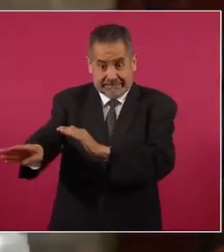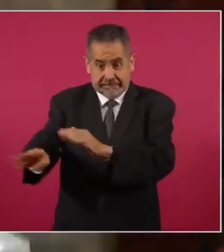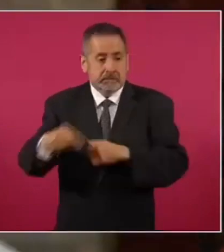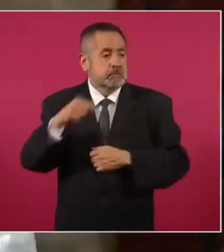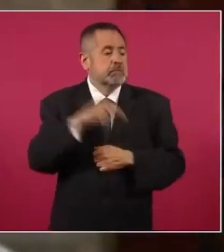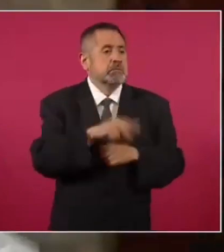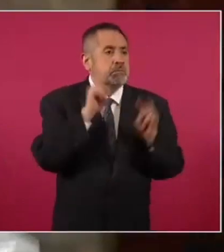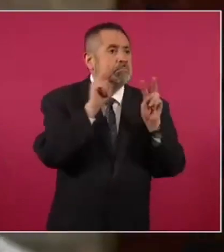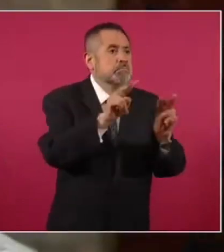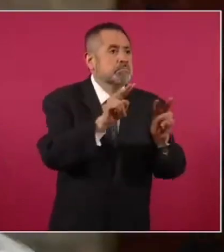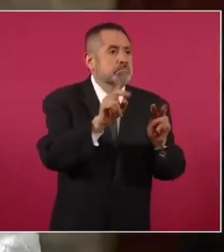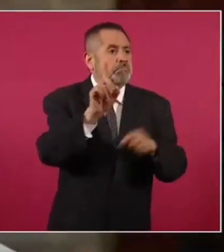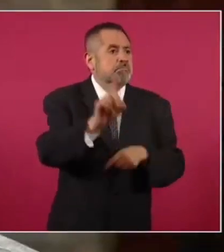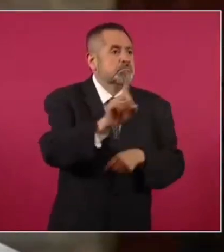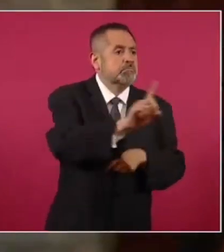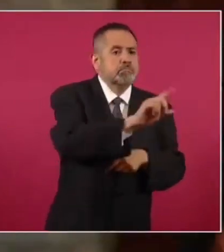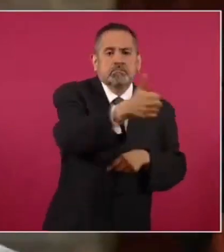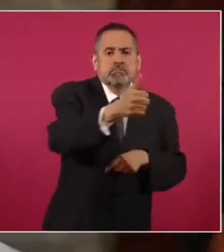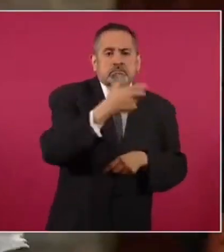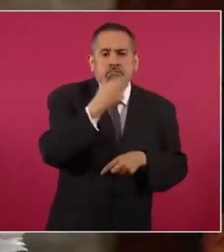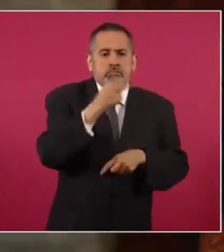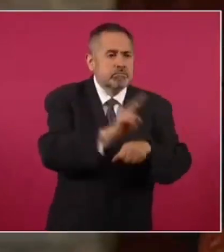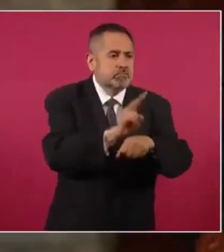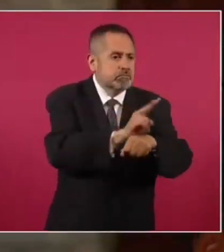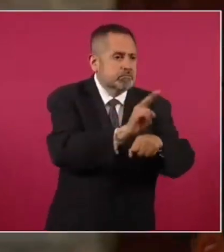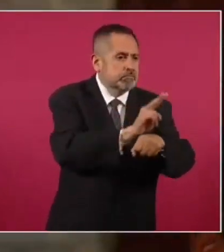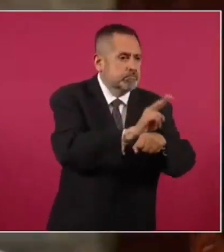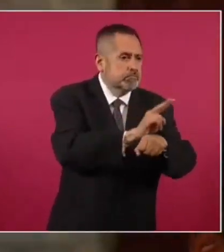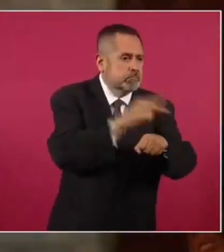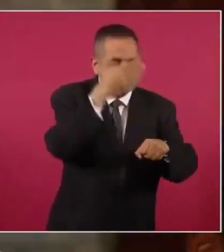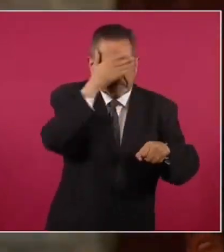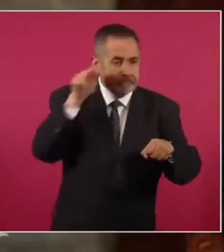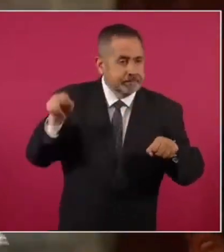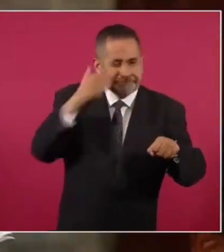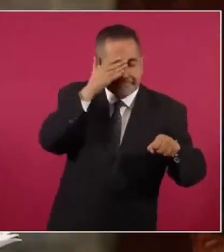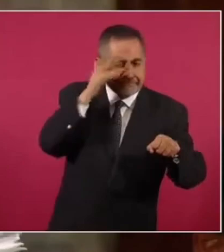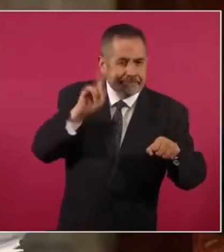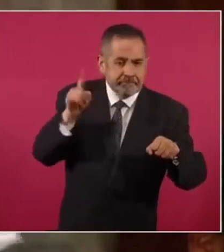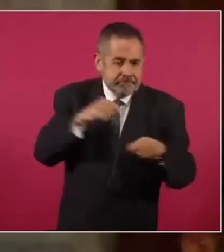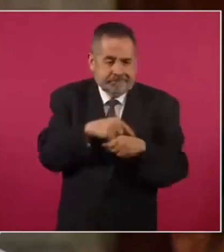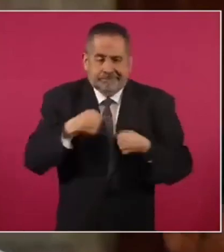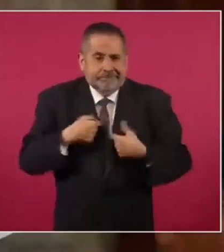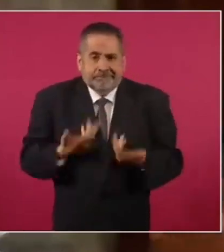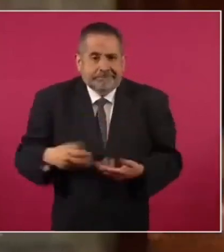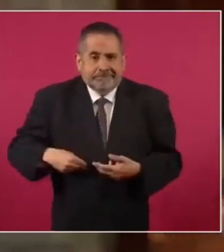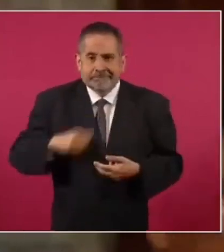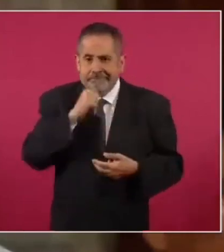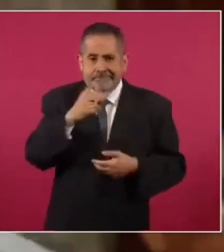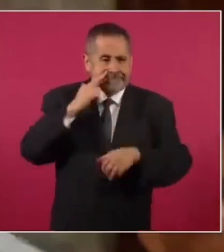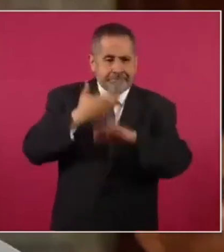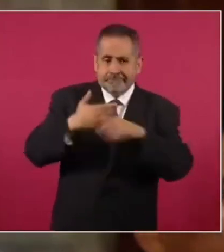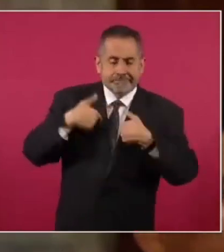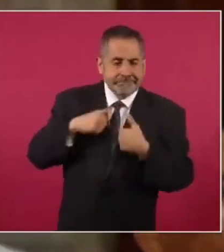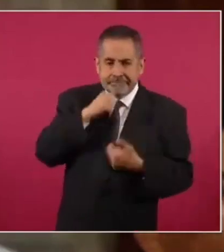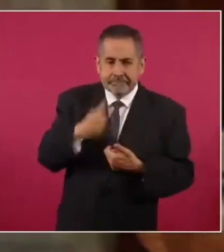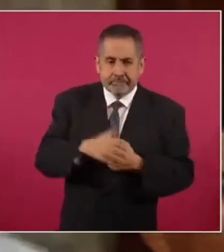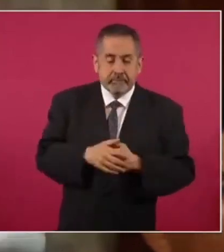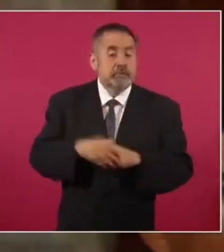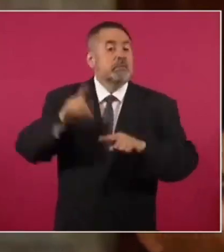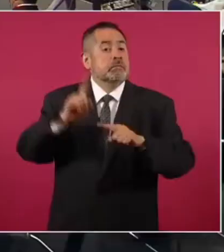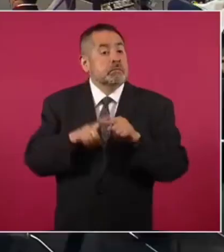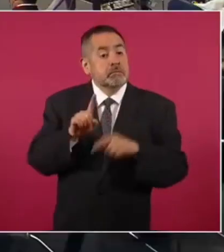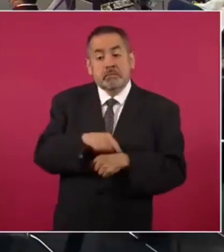iba la tuta a la enfermería. Entonces, sí es una cuestión en la que pues él tampoco tenía ninguna responsabilidad. La persona que